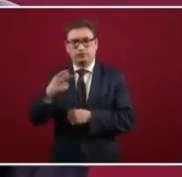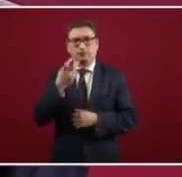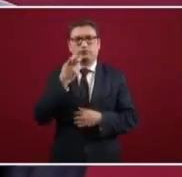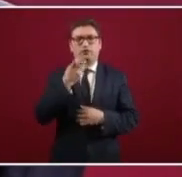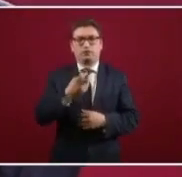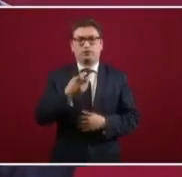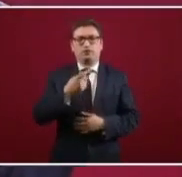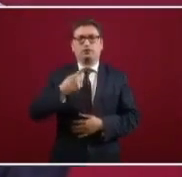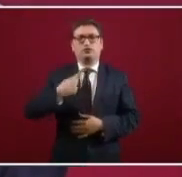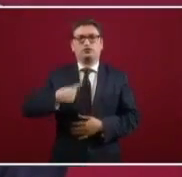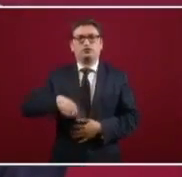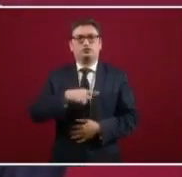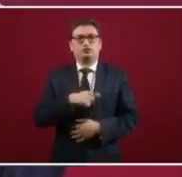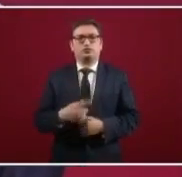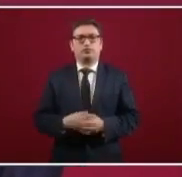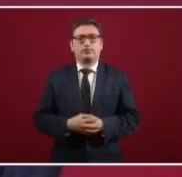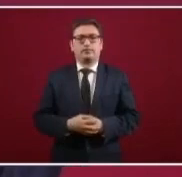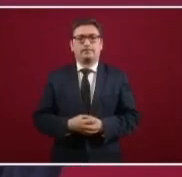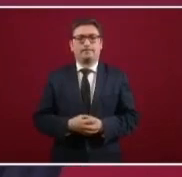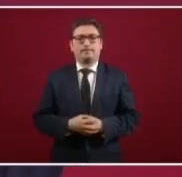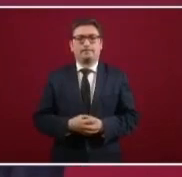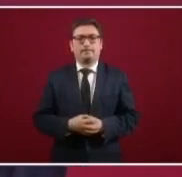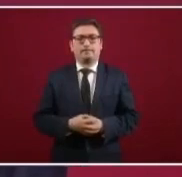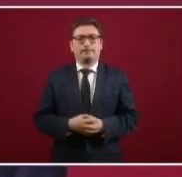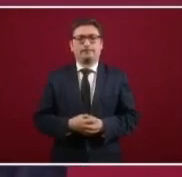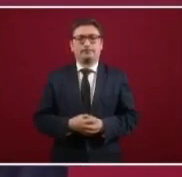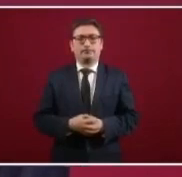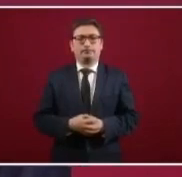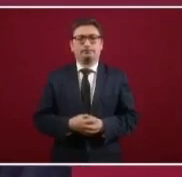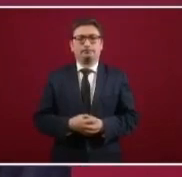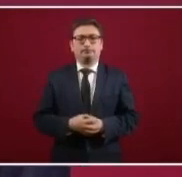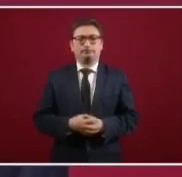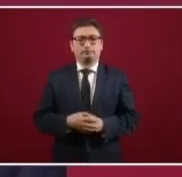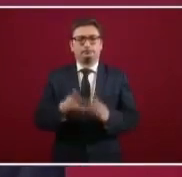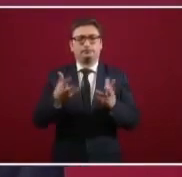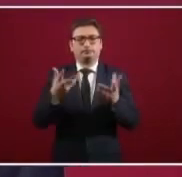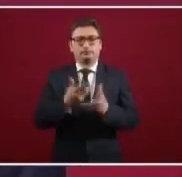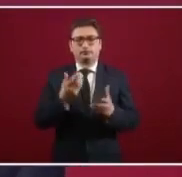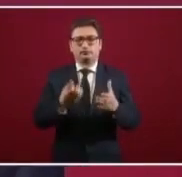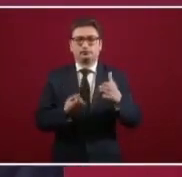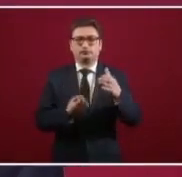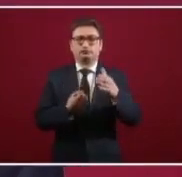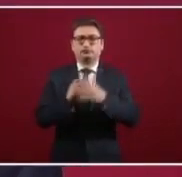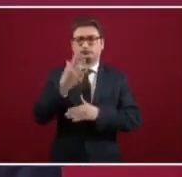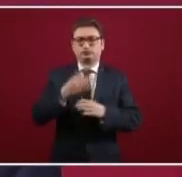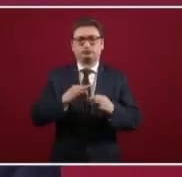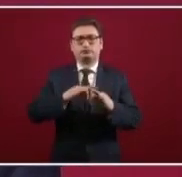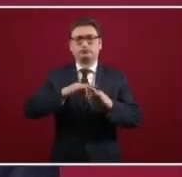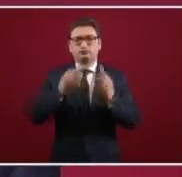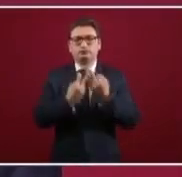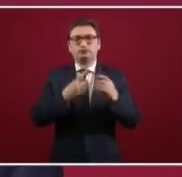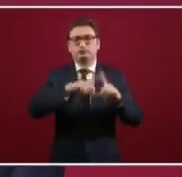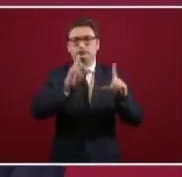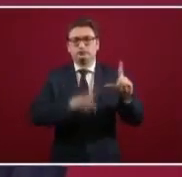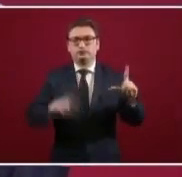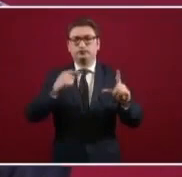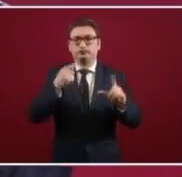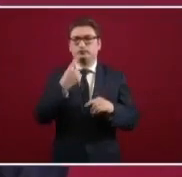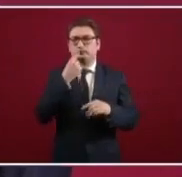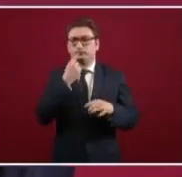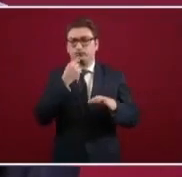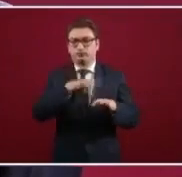ello hemos creado el nuevo modelo nacional de policía